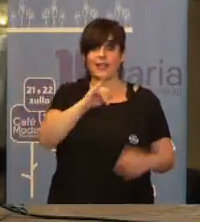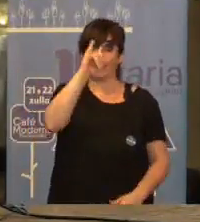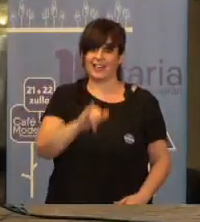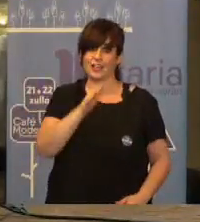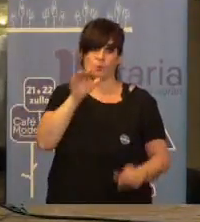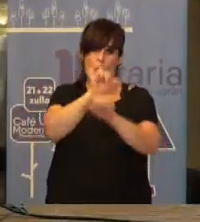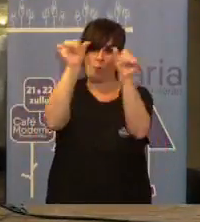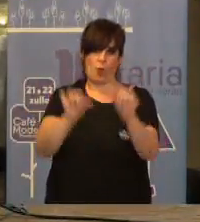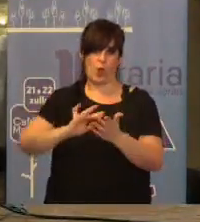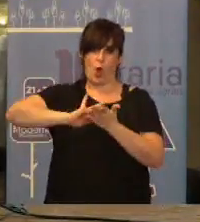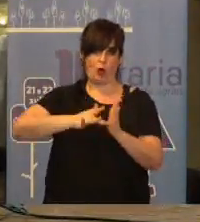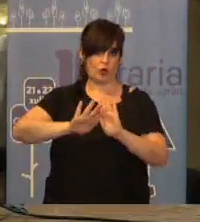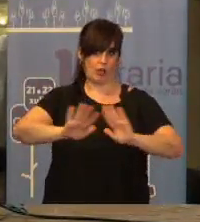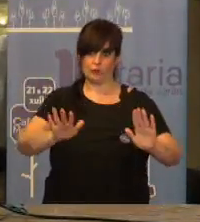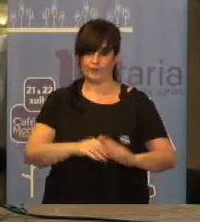modelo, non?